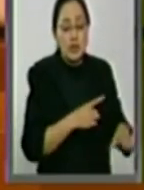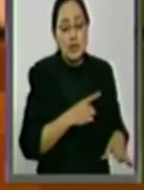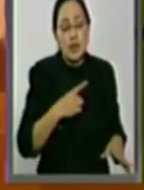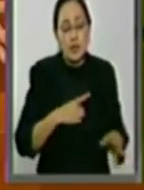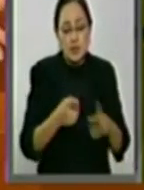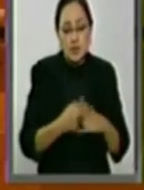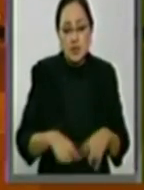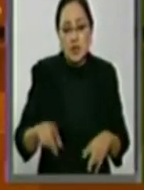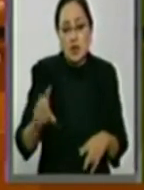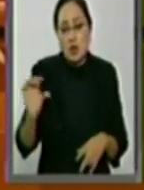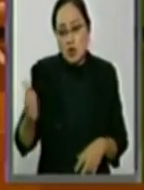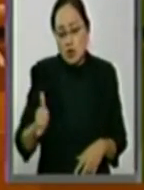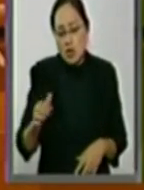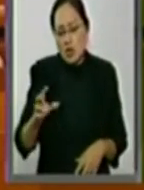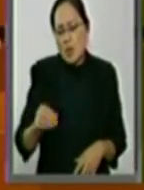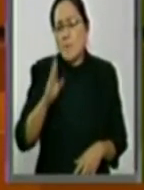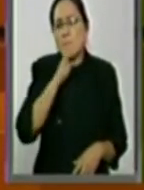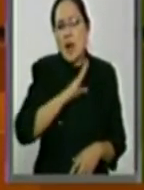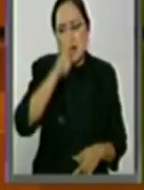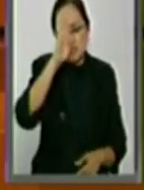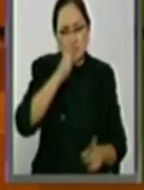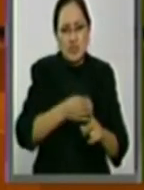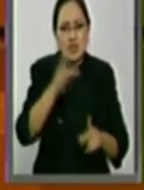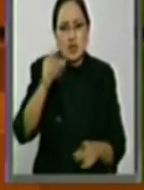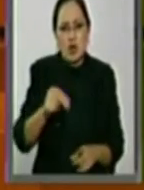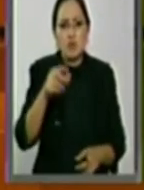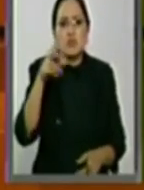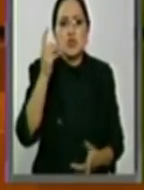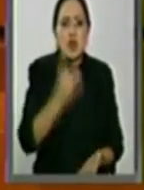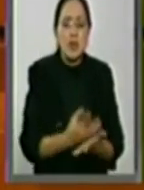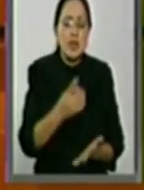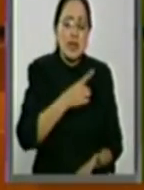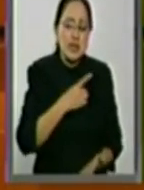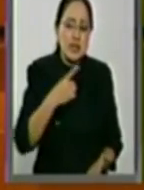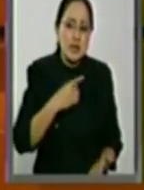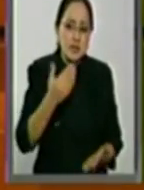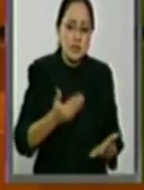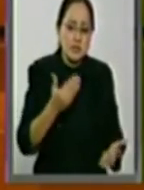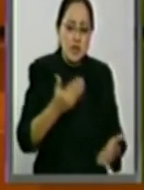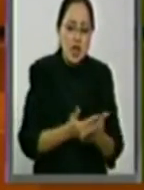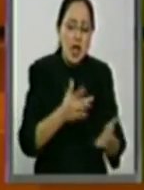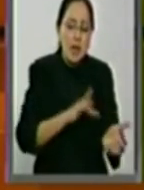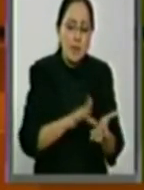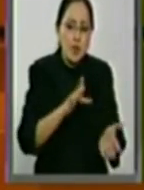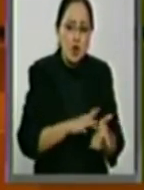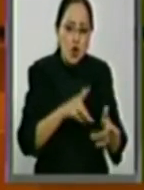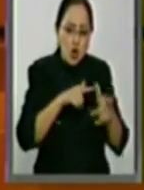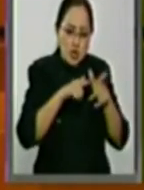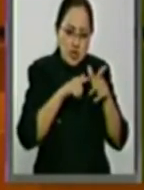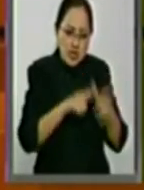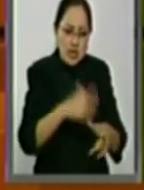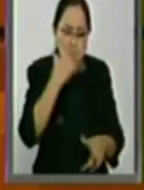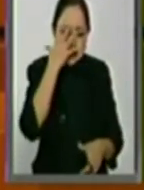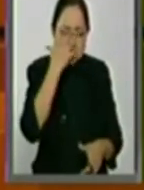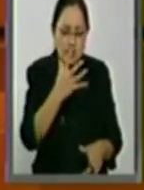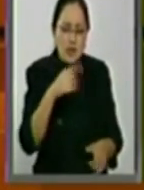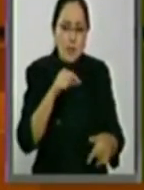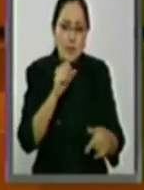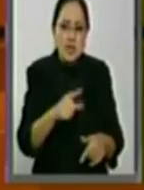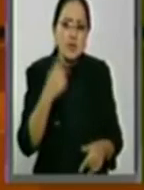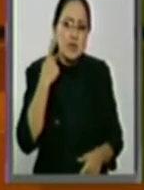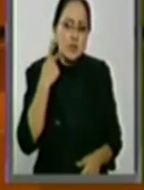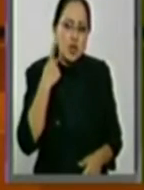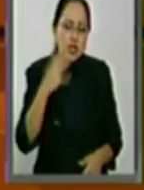no digo que con malas intenciones, lo que creo es que necesitamos apostarle realmente a la continuidad y a la seriedad en la implementación de